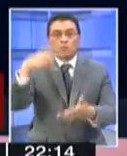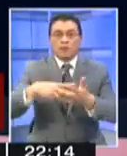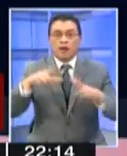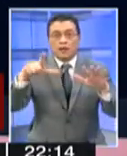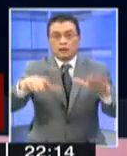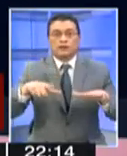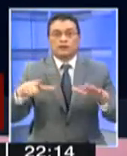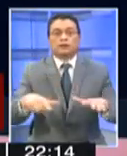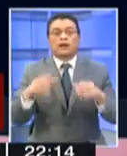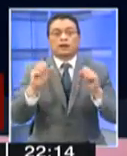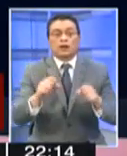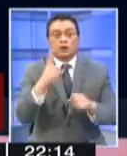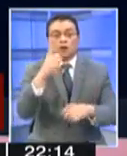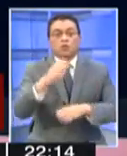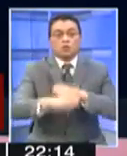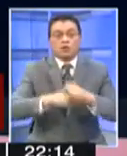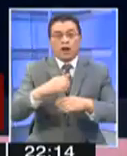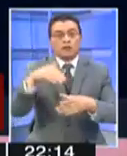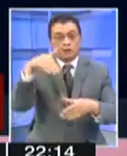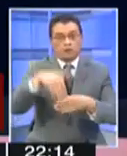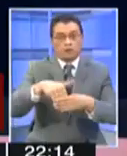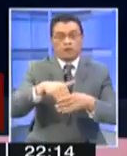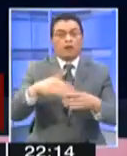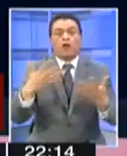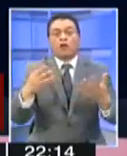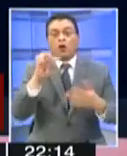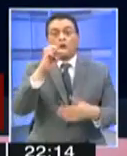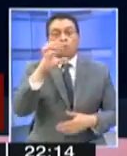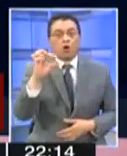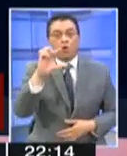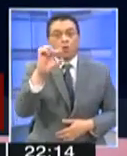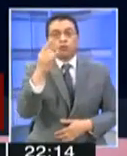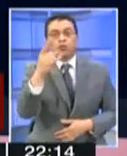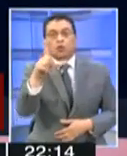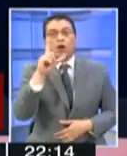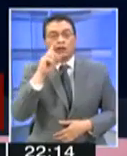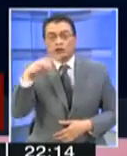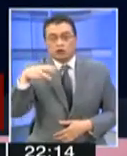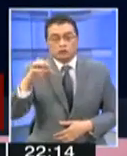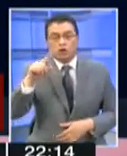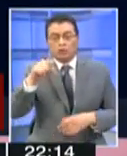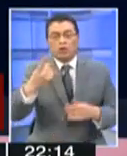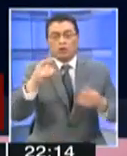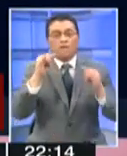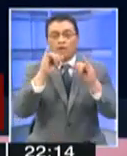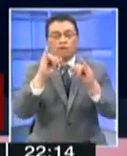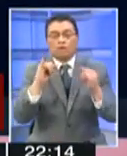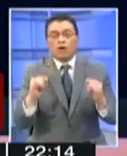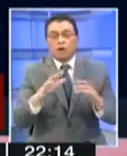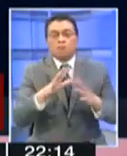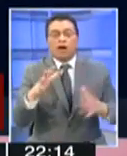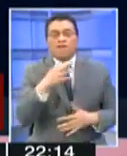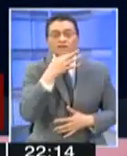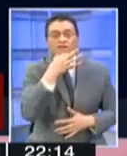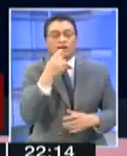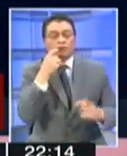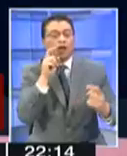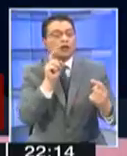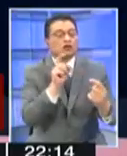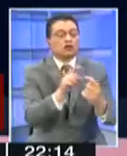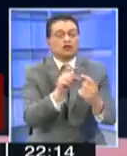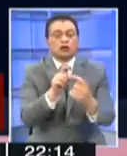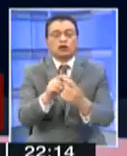sea un año electoral donde el populismo, esto es, las formas fáciles de conectarse con la